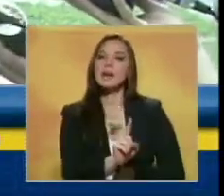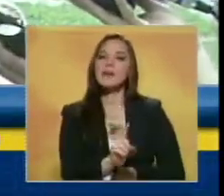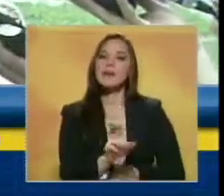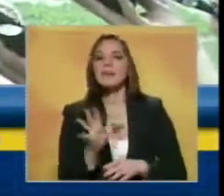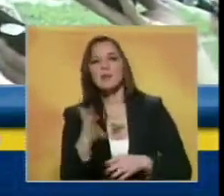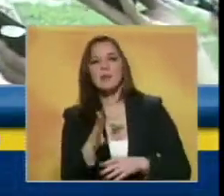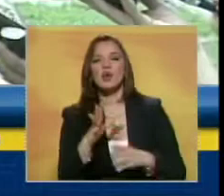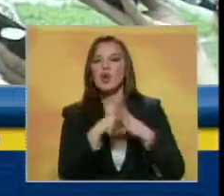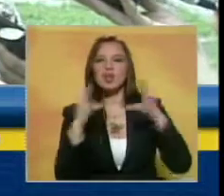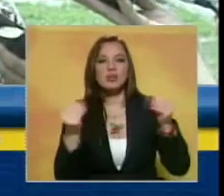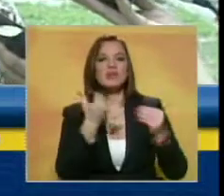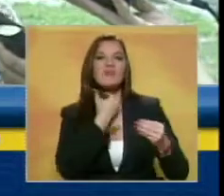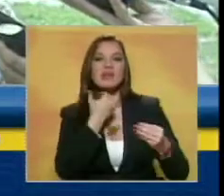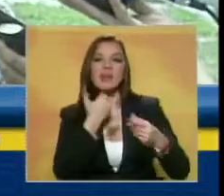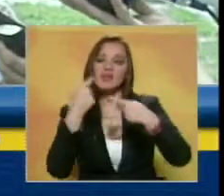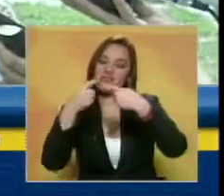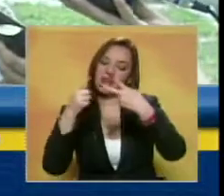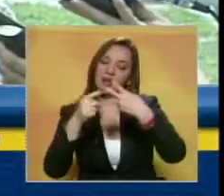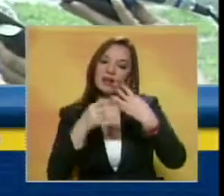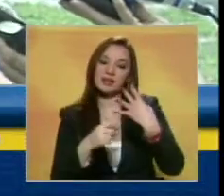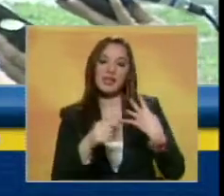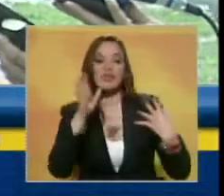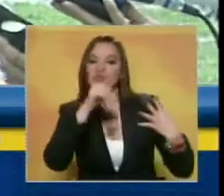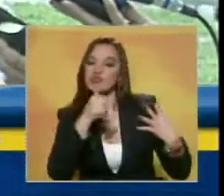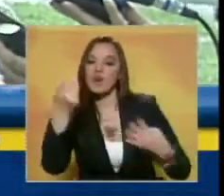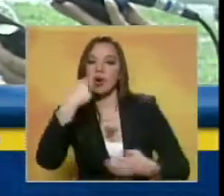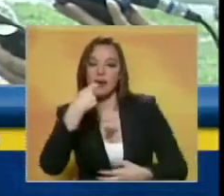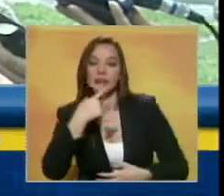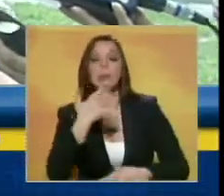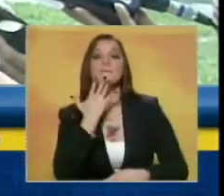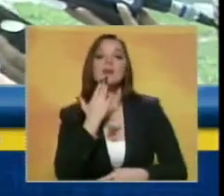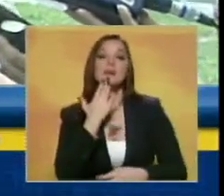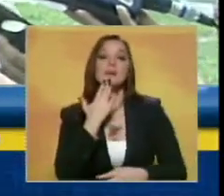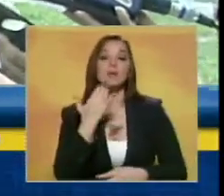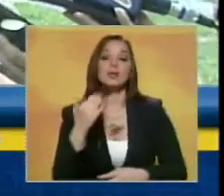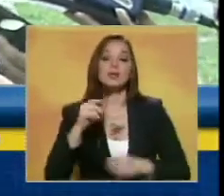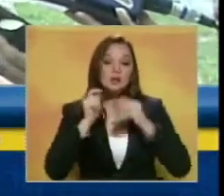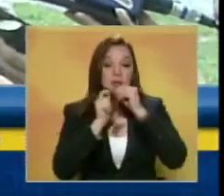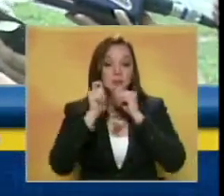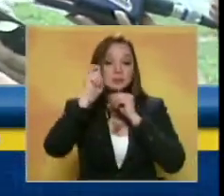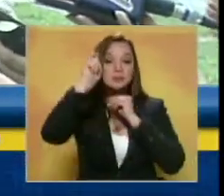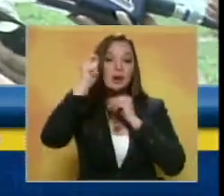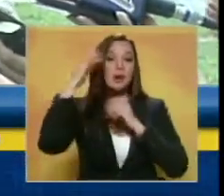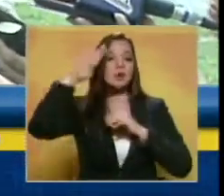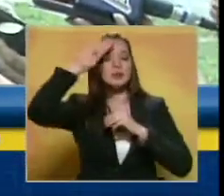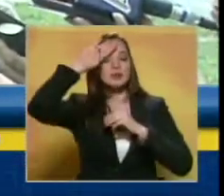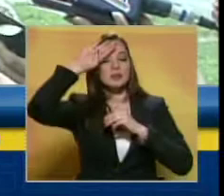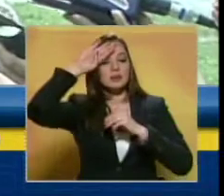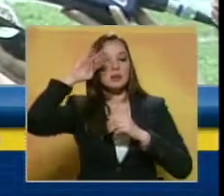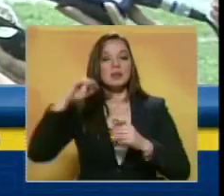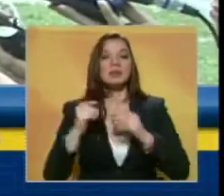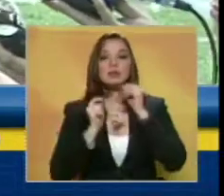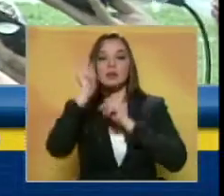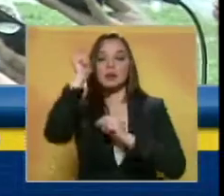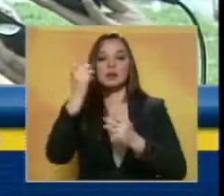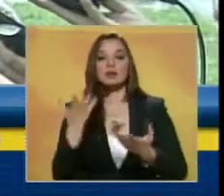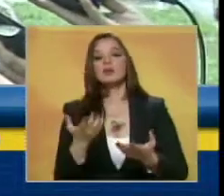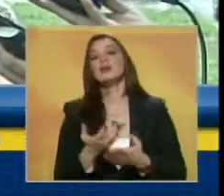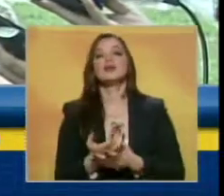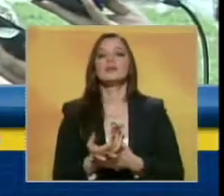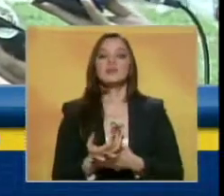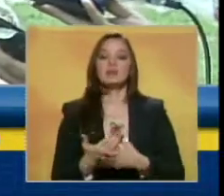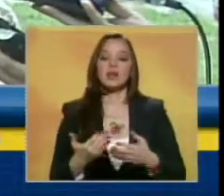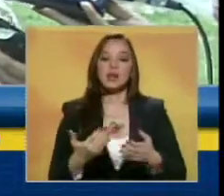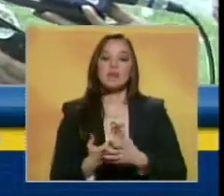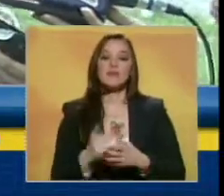casi todas las patologías. Vemos que de antihipertensivo casi aproximadamente de lo que se comercializan en el país